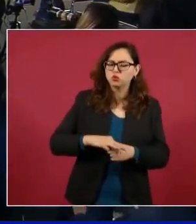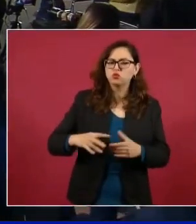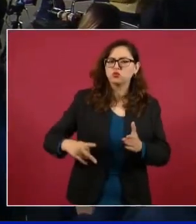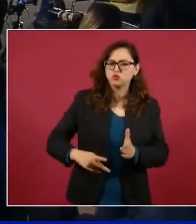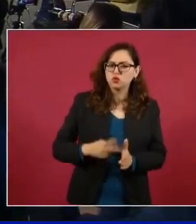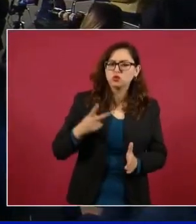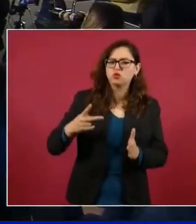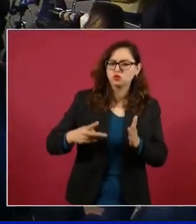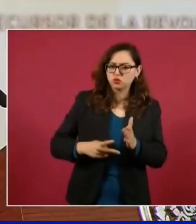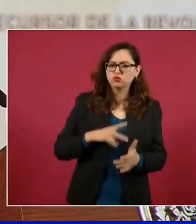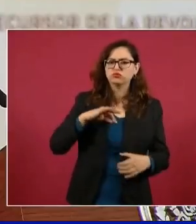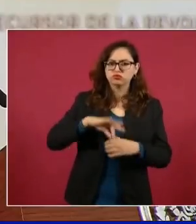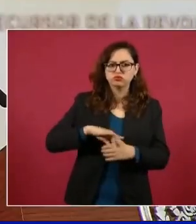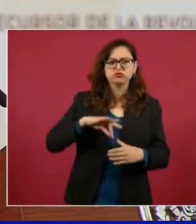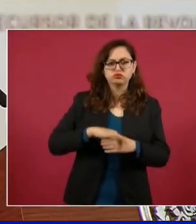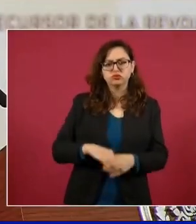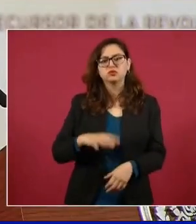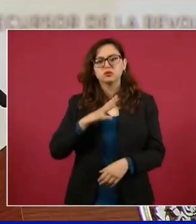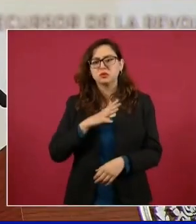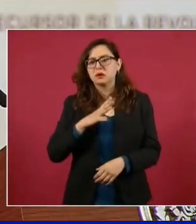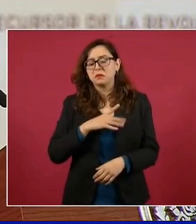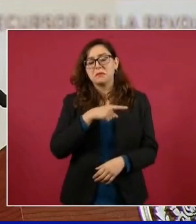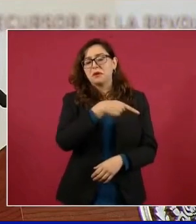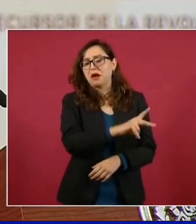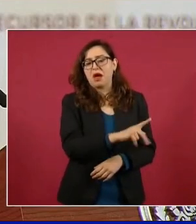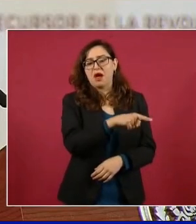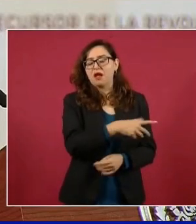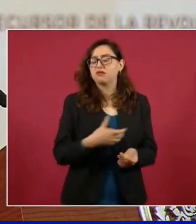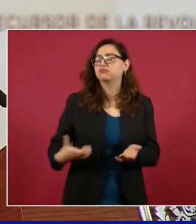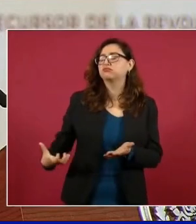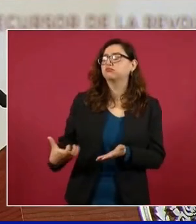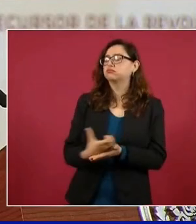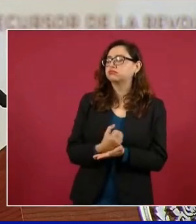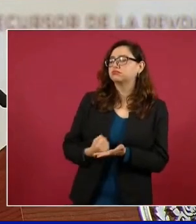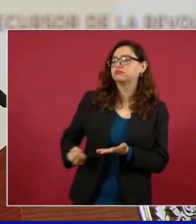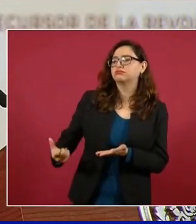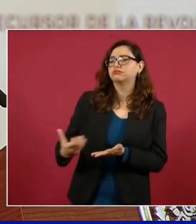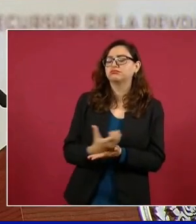pero ya de antemano se sabía quién iba a ganar.